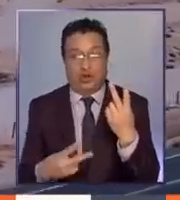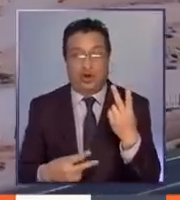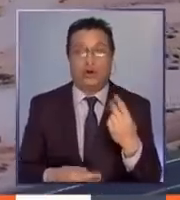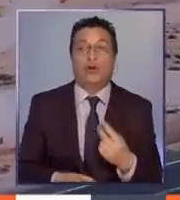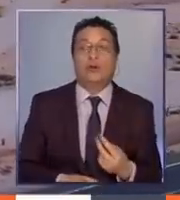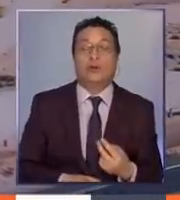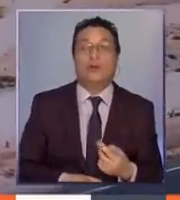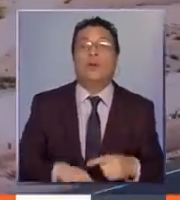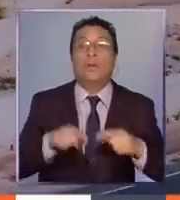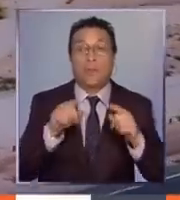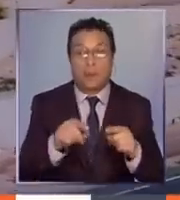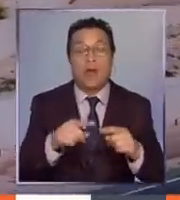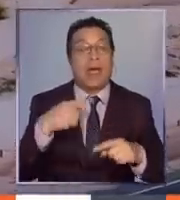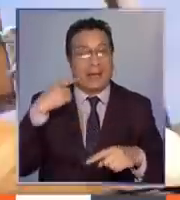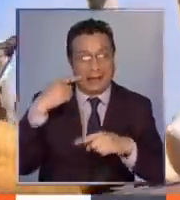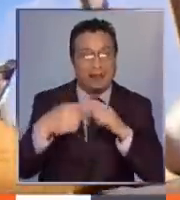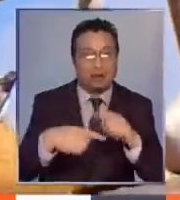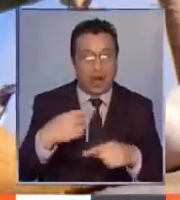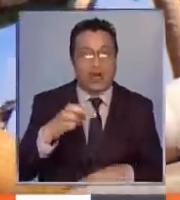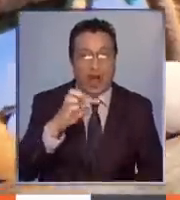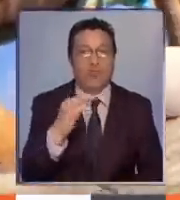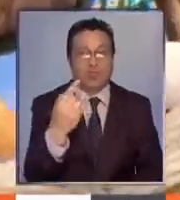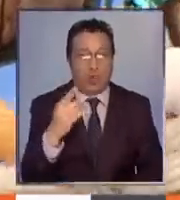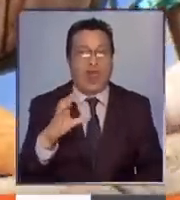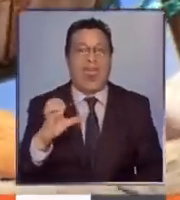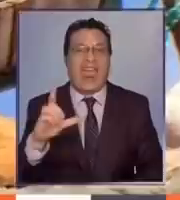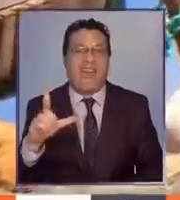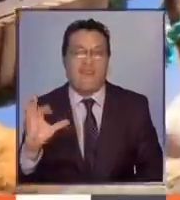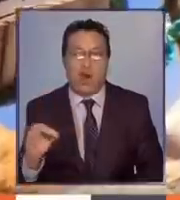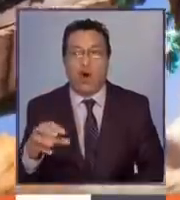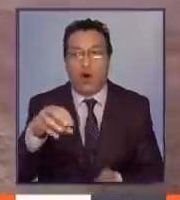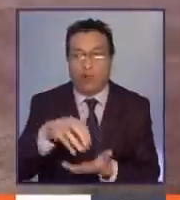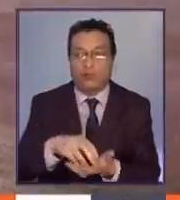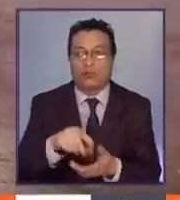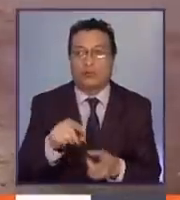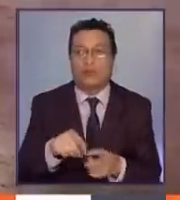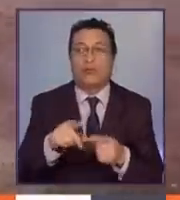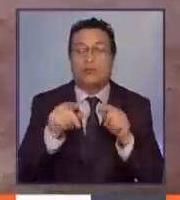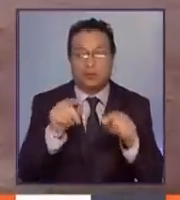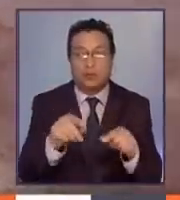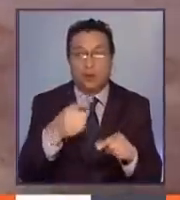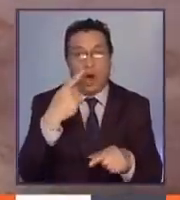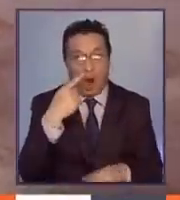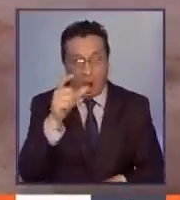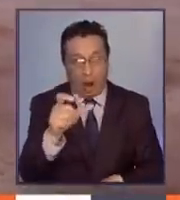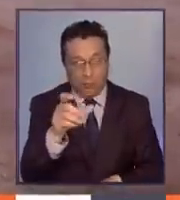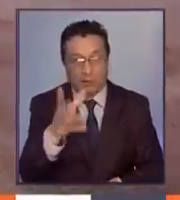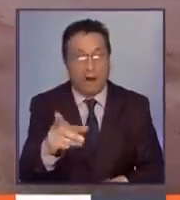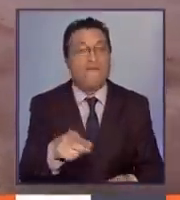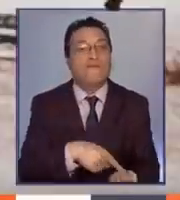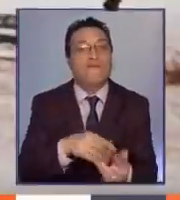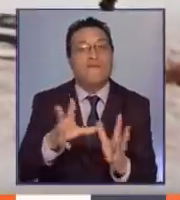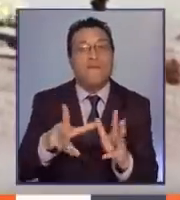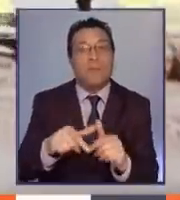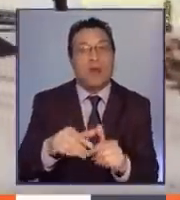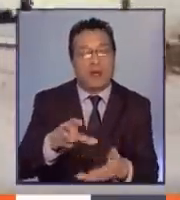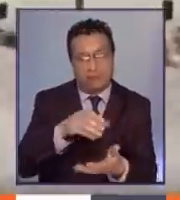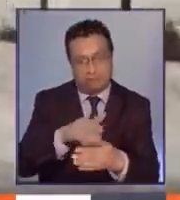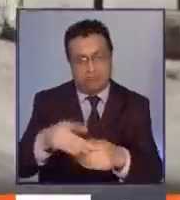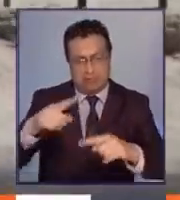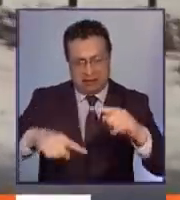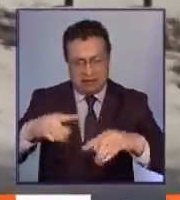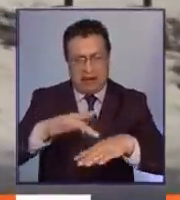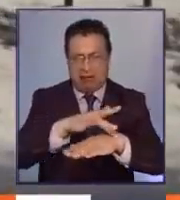es más que la historia de un pueblo. Una conchita de oro. Es la de un hombre que formó una familia en medio del